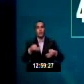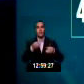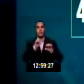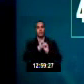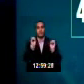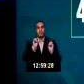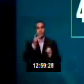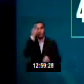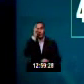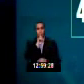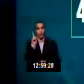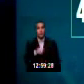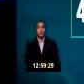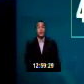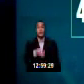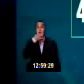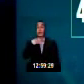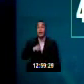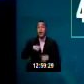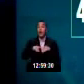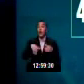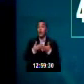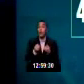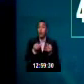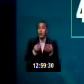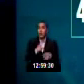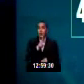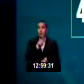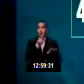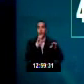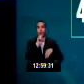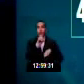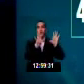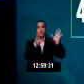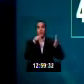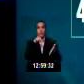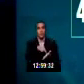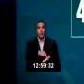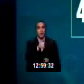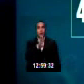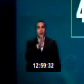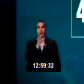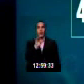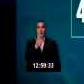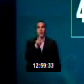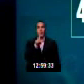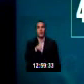descartados. Las muestras tomadas hasta el momento, 109.541.